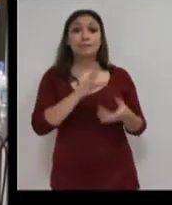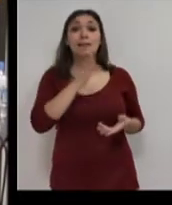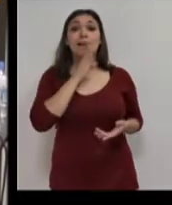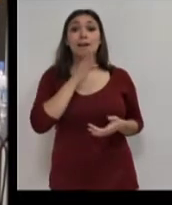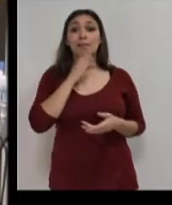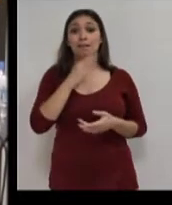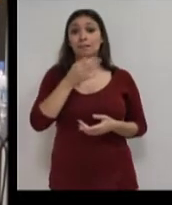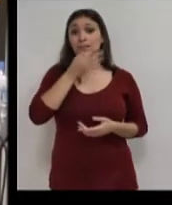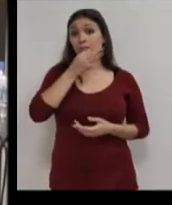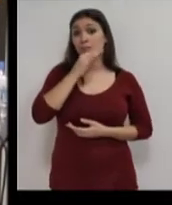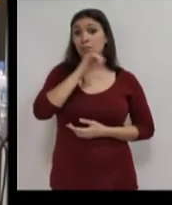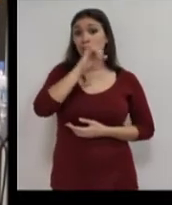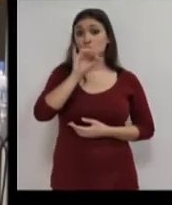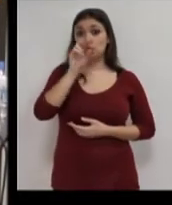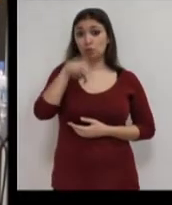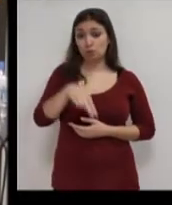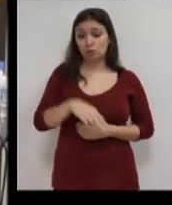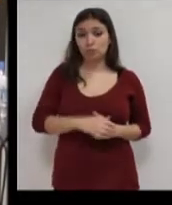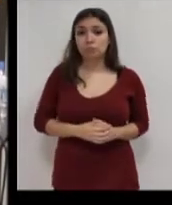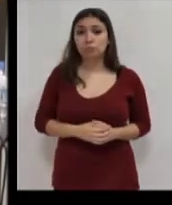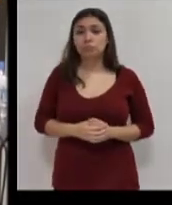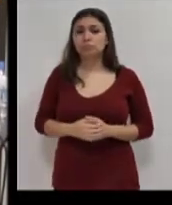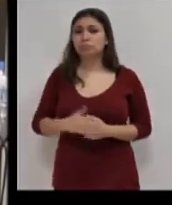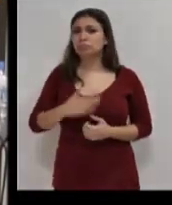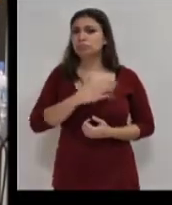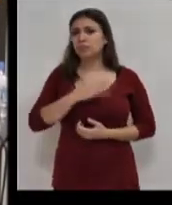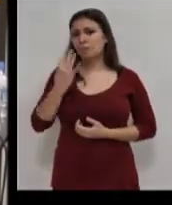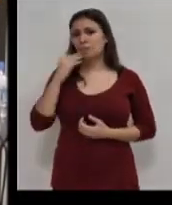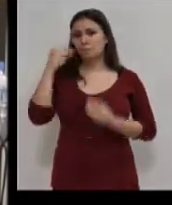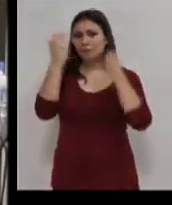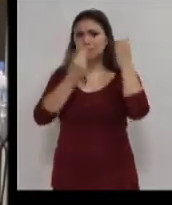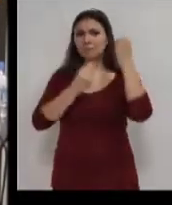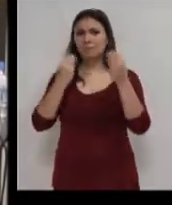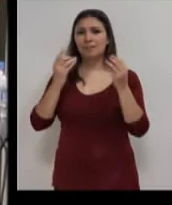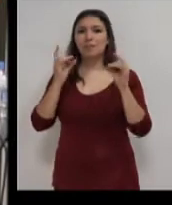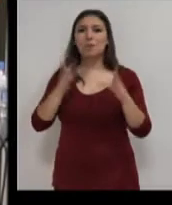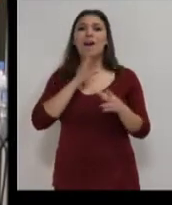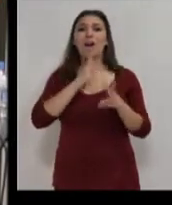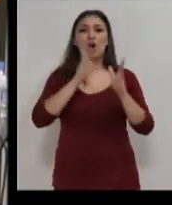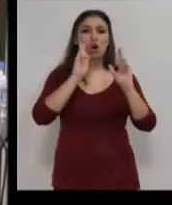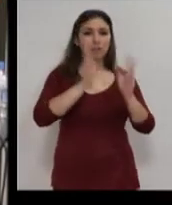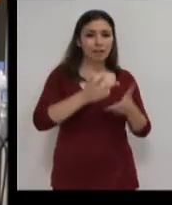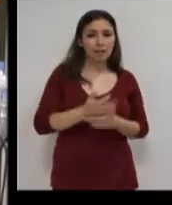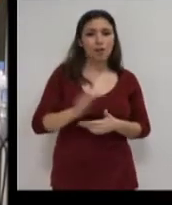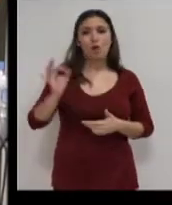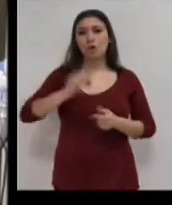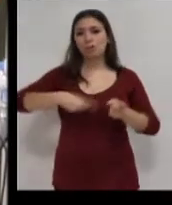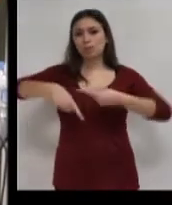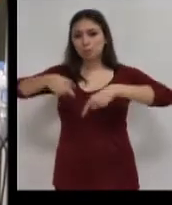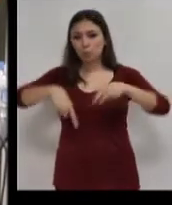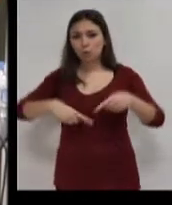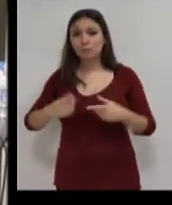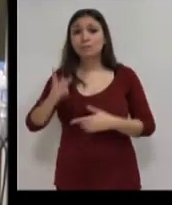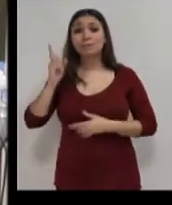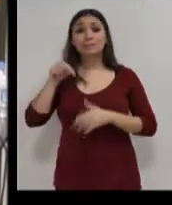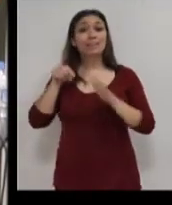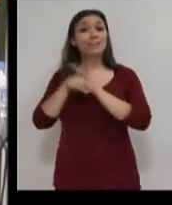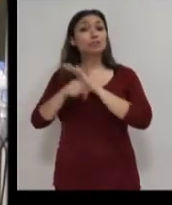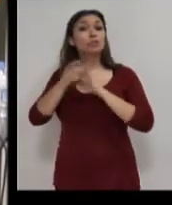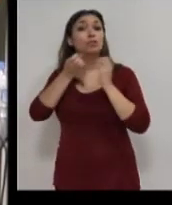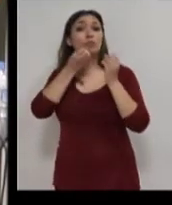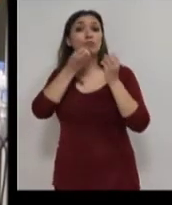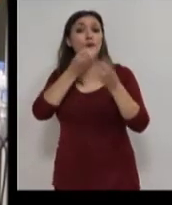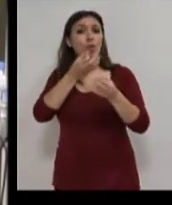que va mucho en la línea de lo que ha comentado John, es que tenemos que pensar que, al igual que en los hoteles, en el